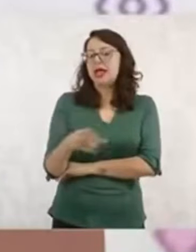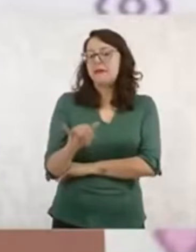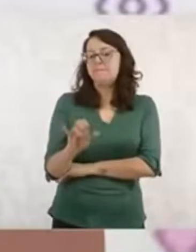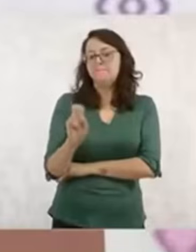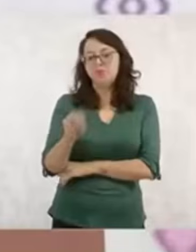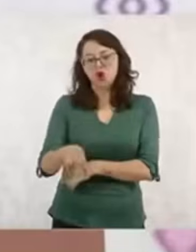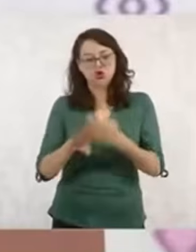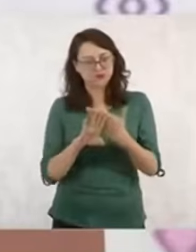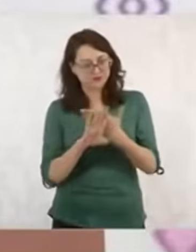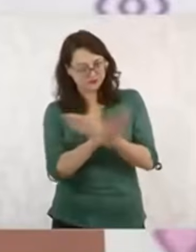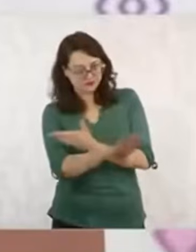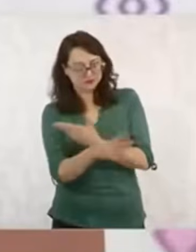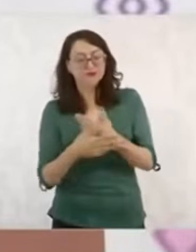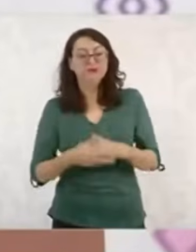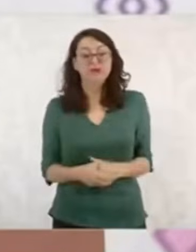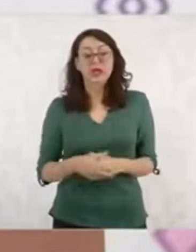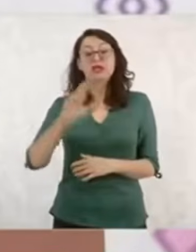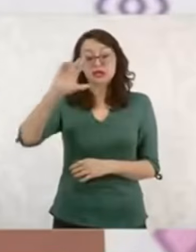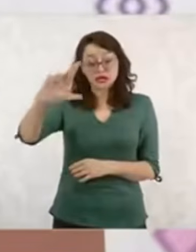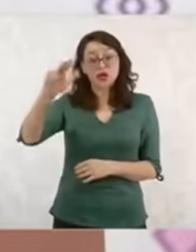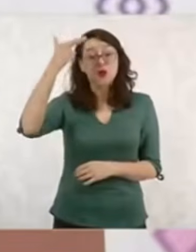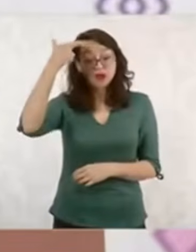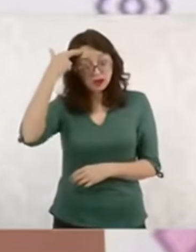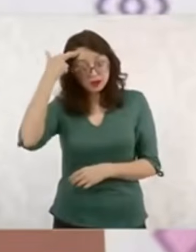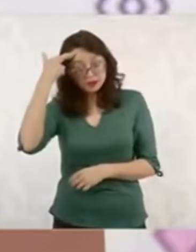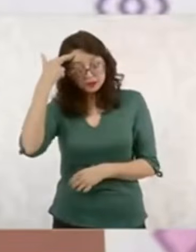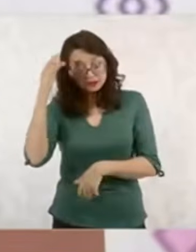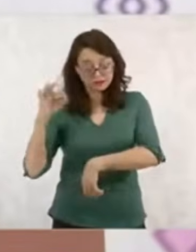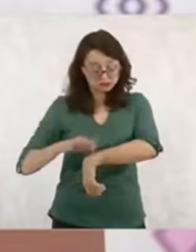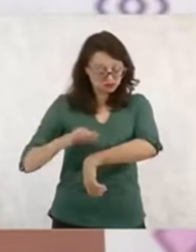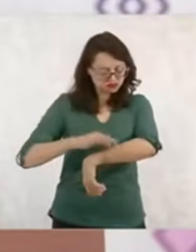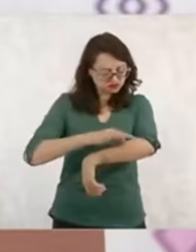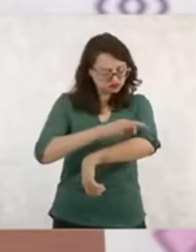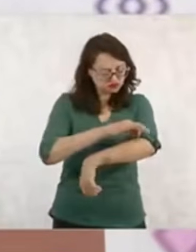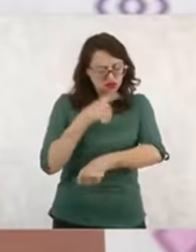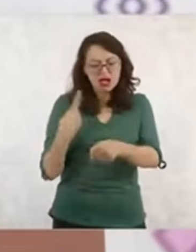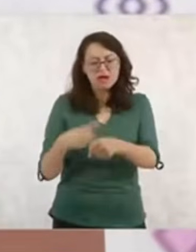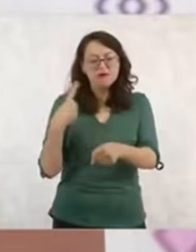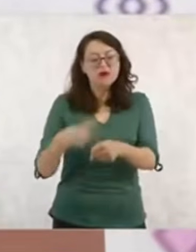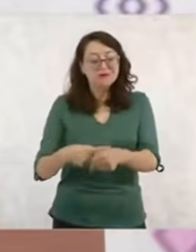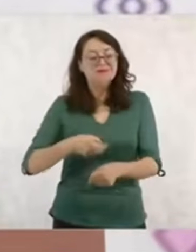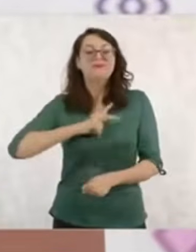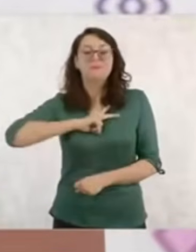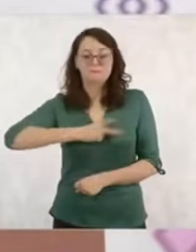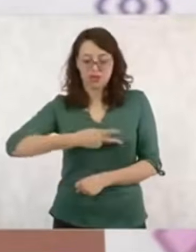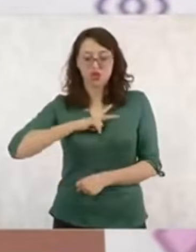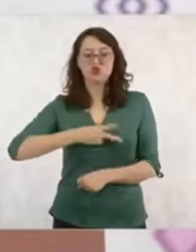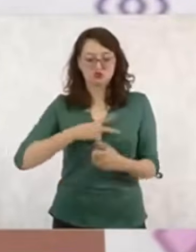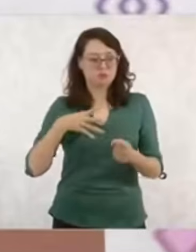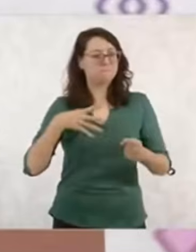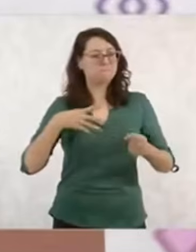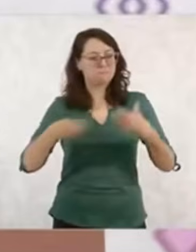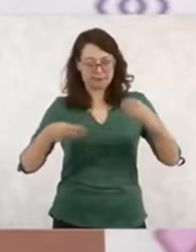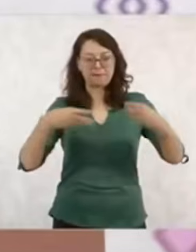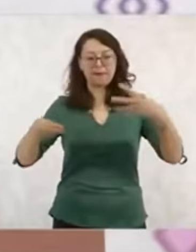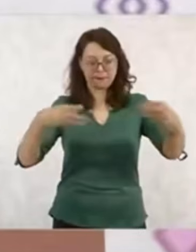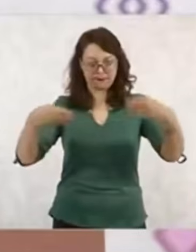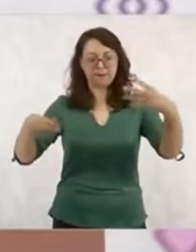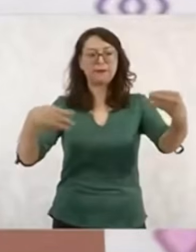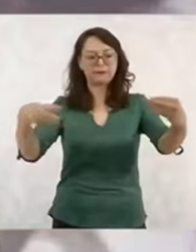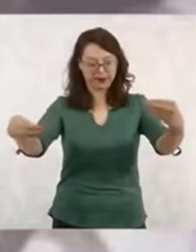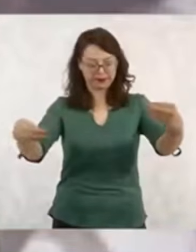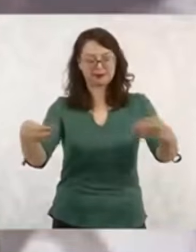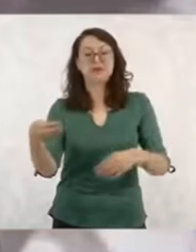recordar que el sarampión es una enfermedad viral que es una de